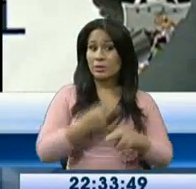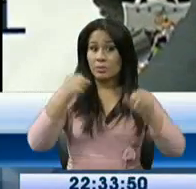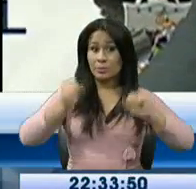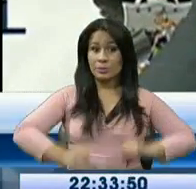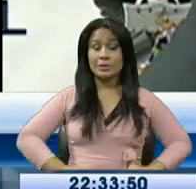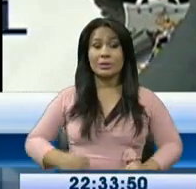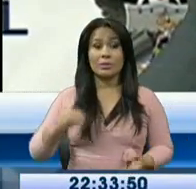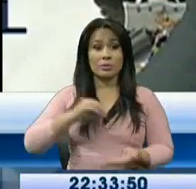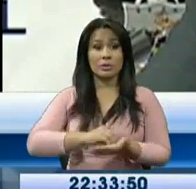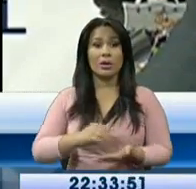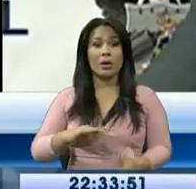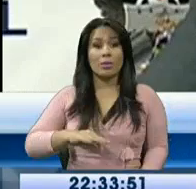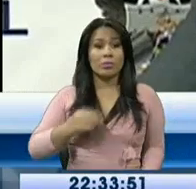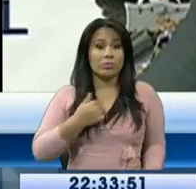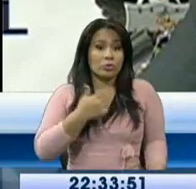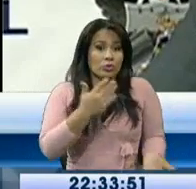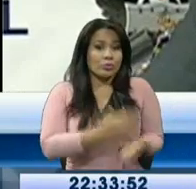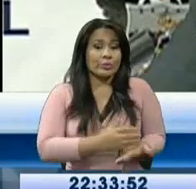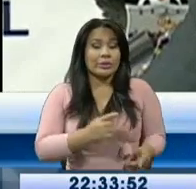particularmente